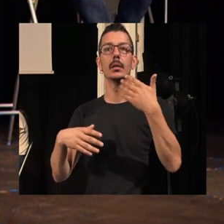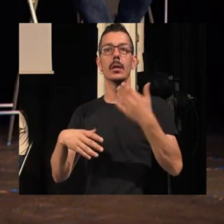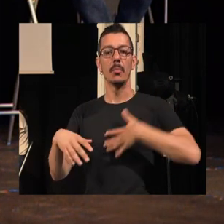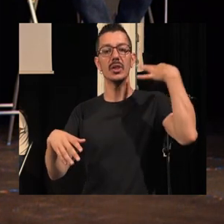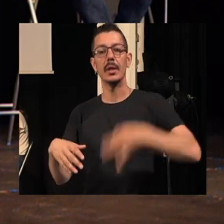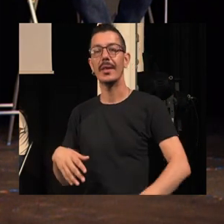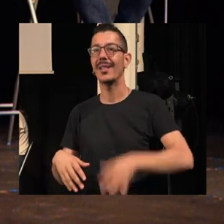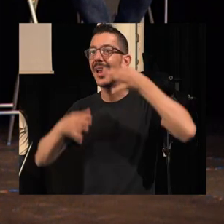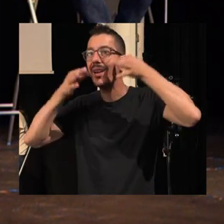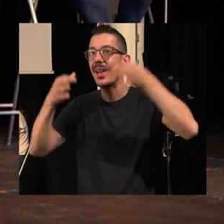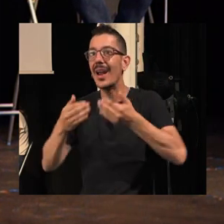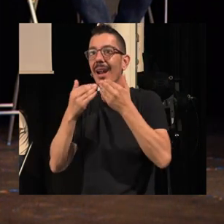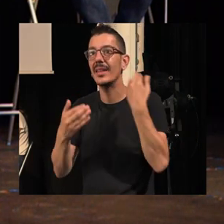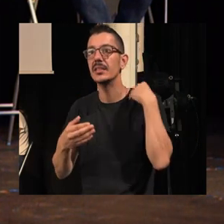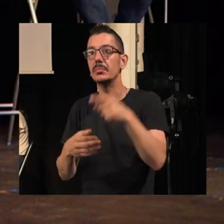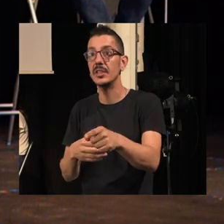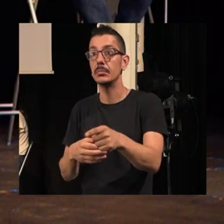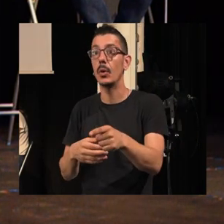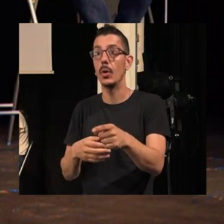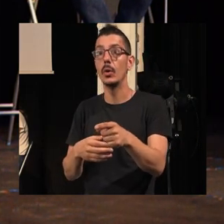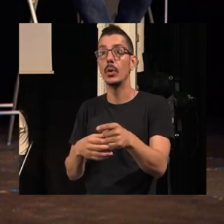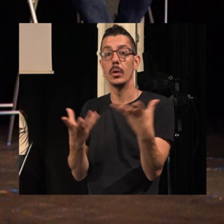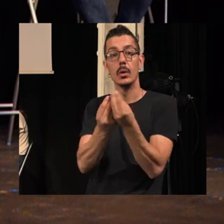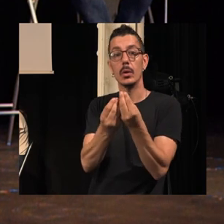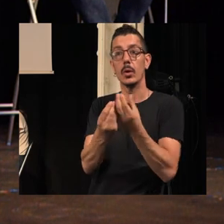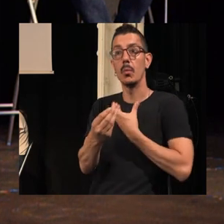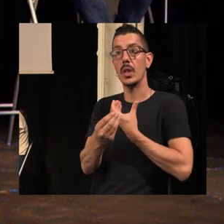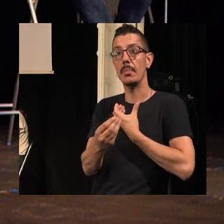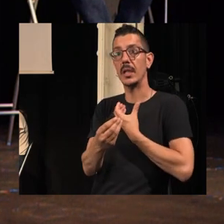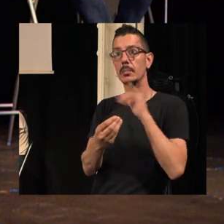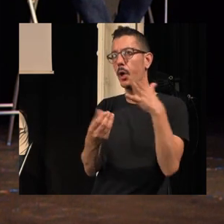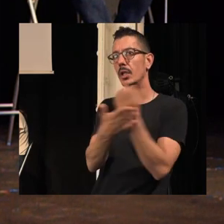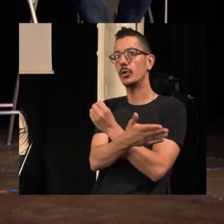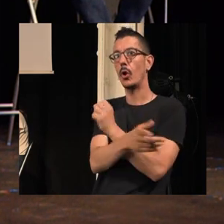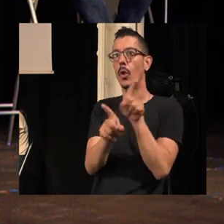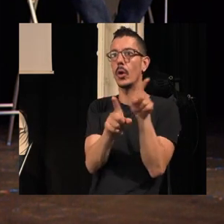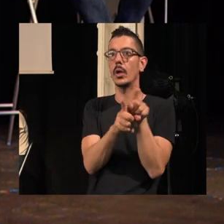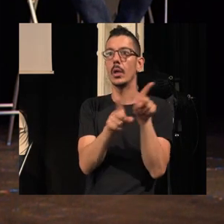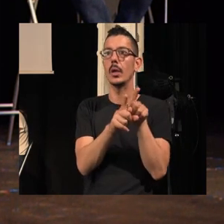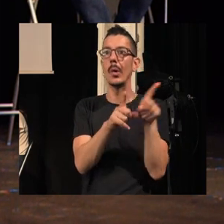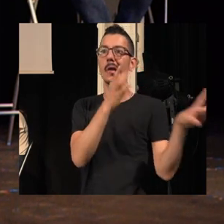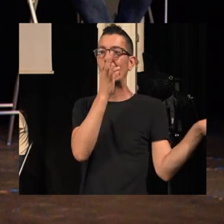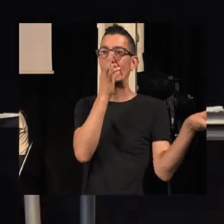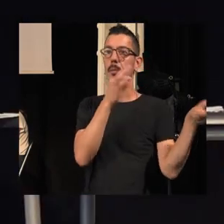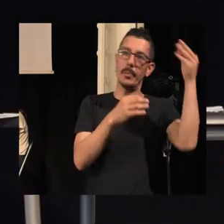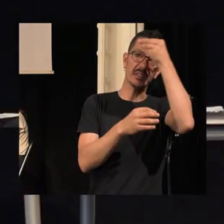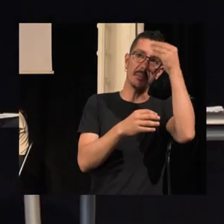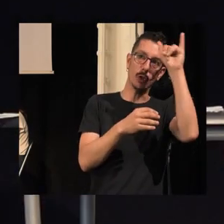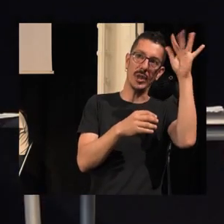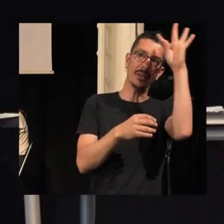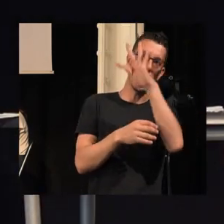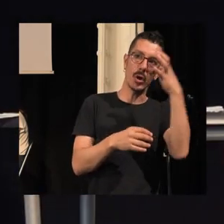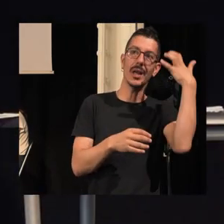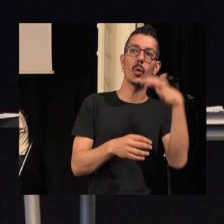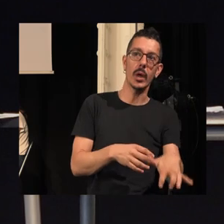permitiría conjuntamente el municipalismo y todo el pensamiento y toda la teoría queer, que incluye, por